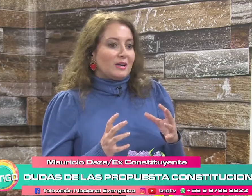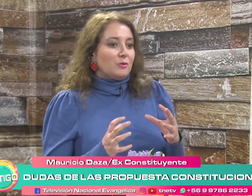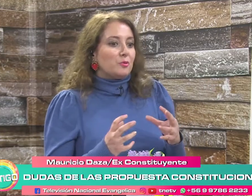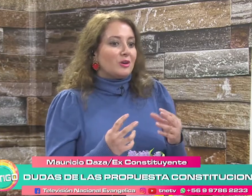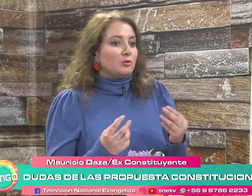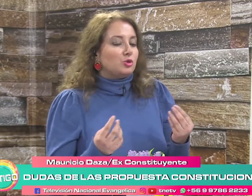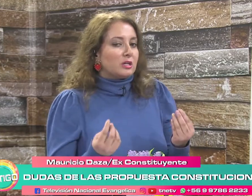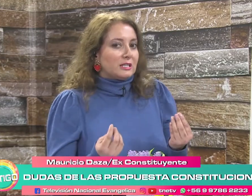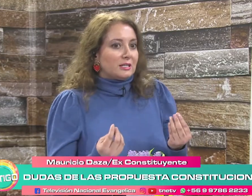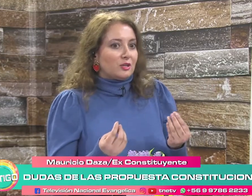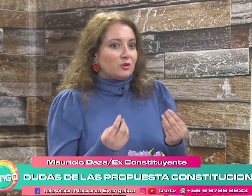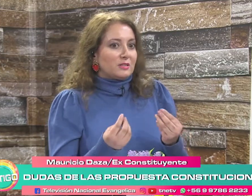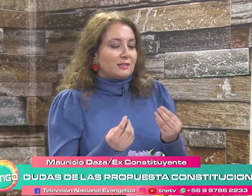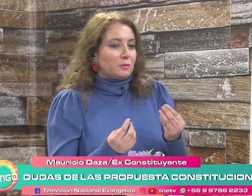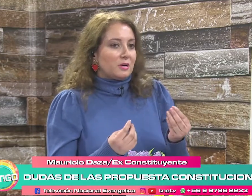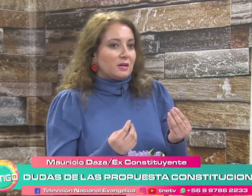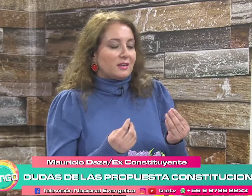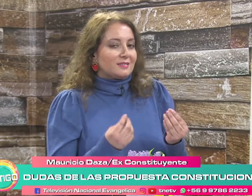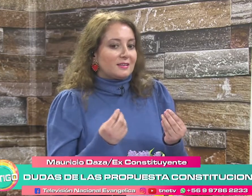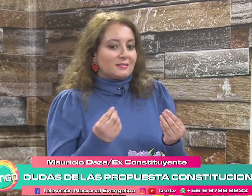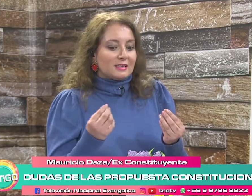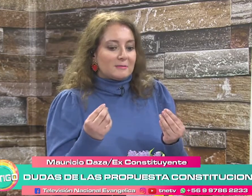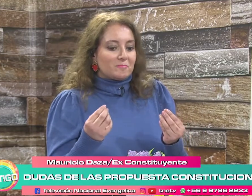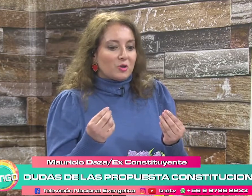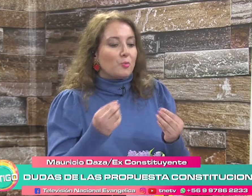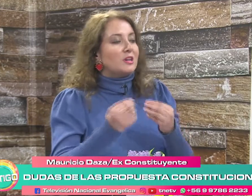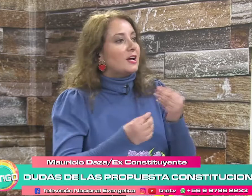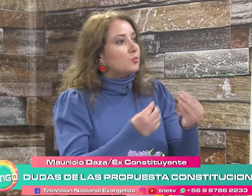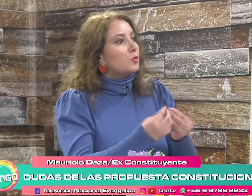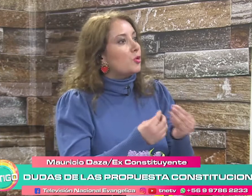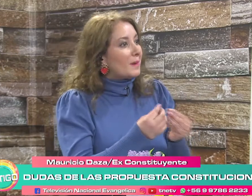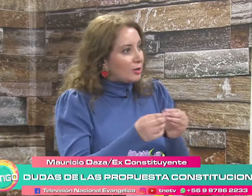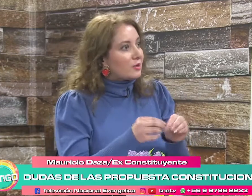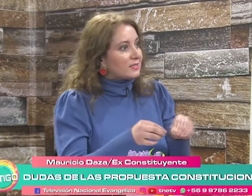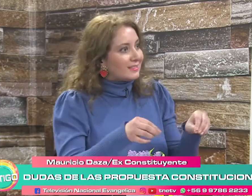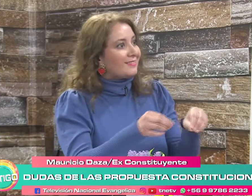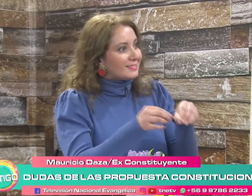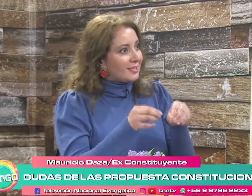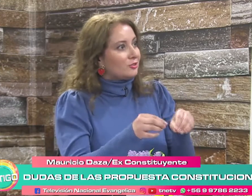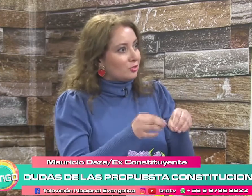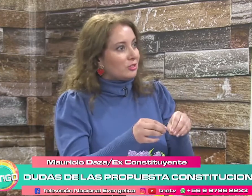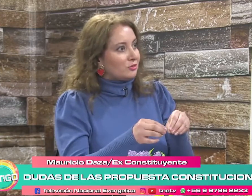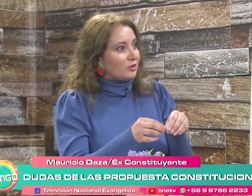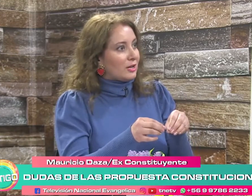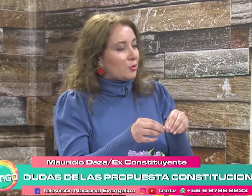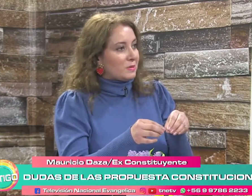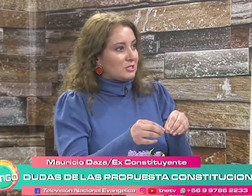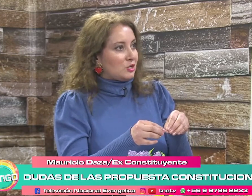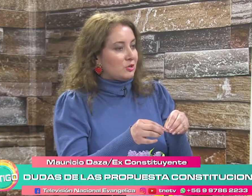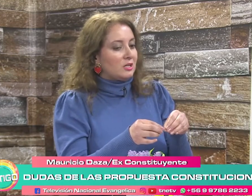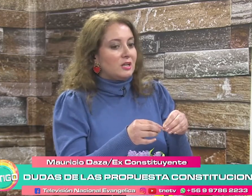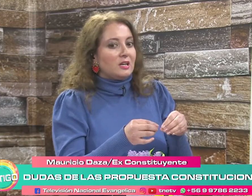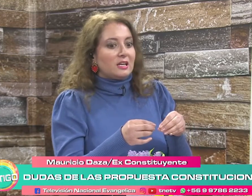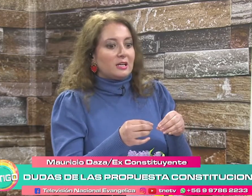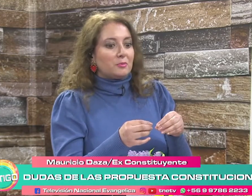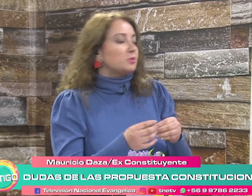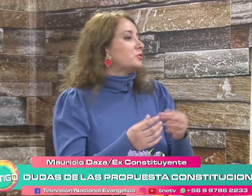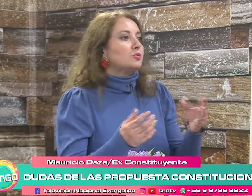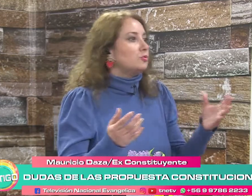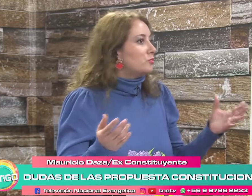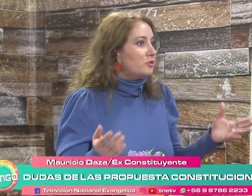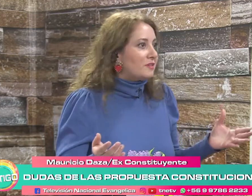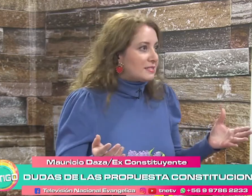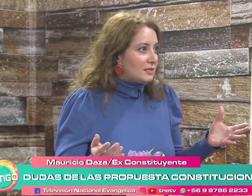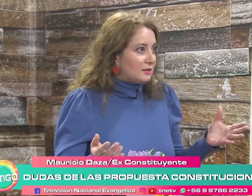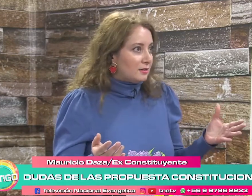Fernando, ¿cuál es un poco la autocrítica? Yo decía el tema quizás comunicar un poco más lo que se estaba haciendo dentro de la convención. Por